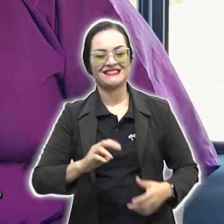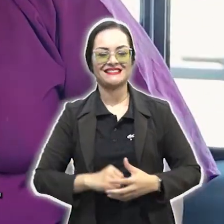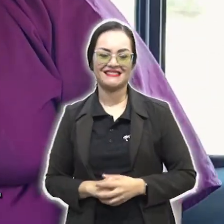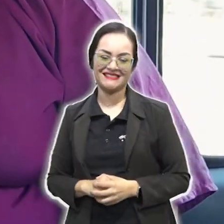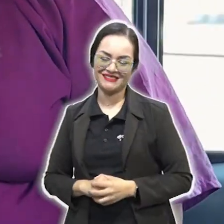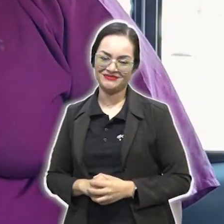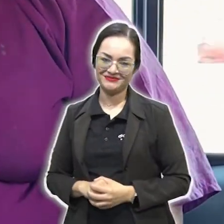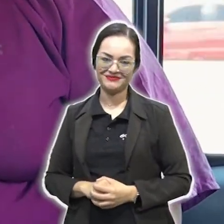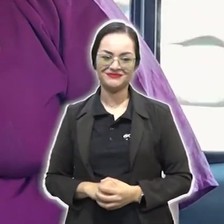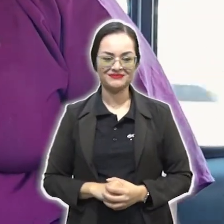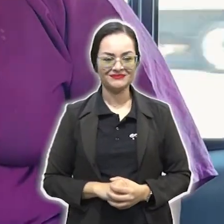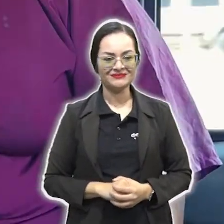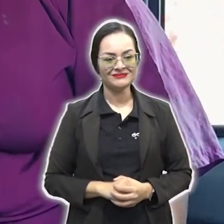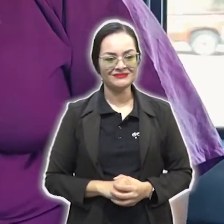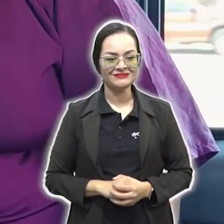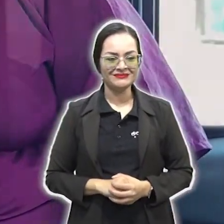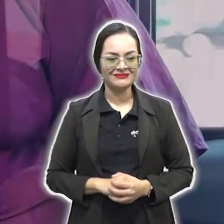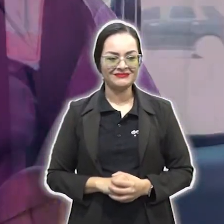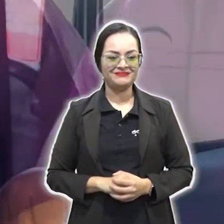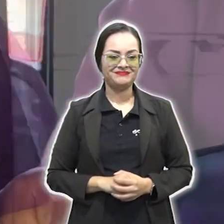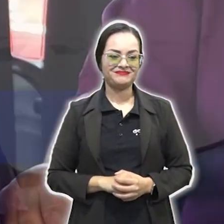niño. Muchas gracias.